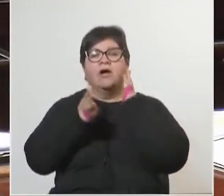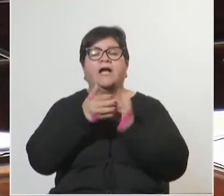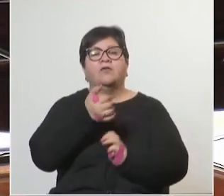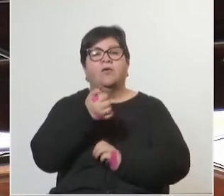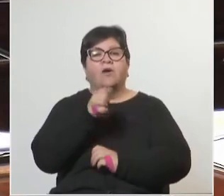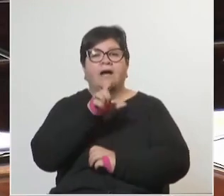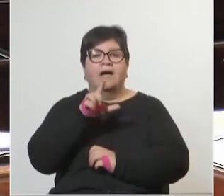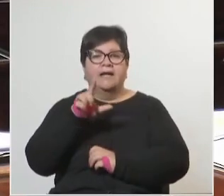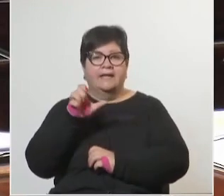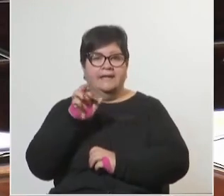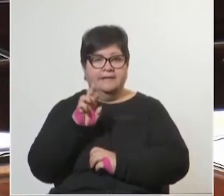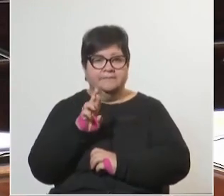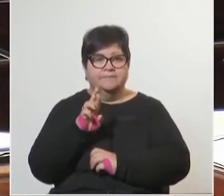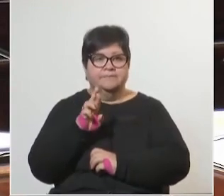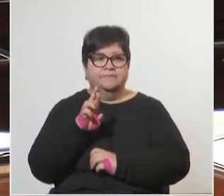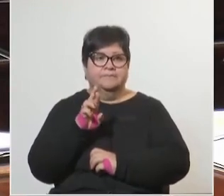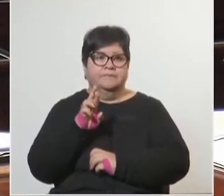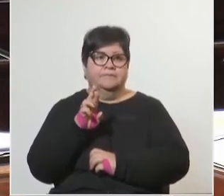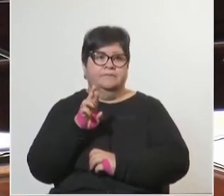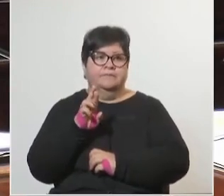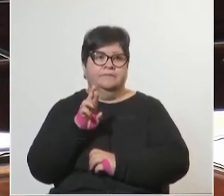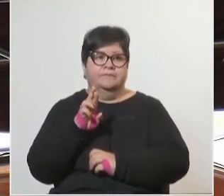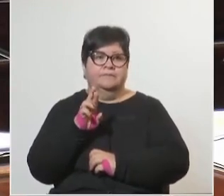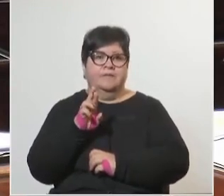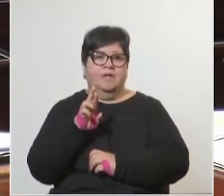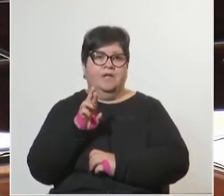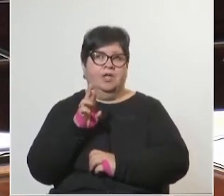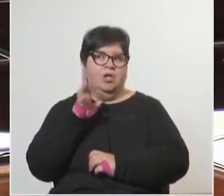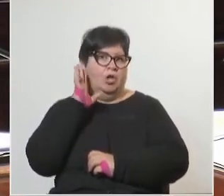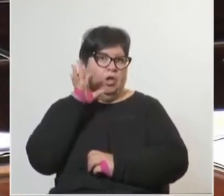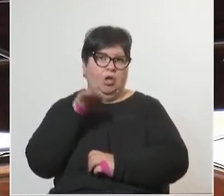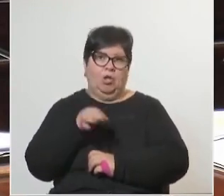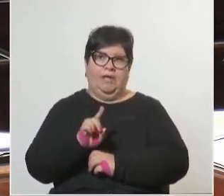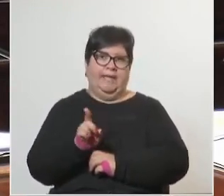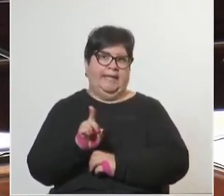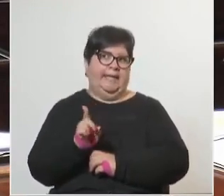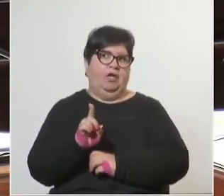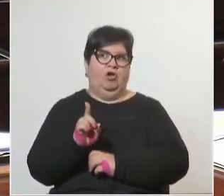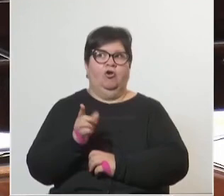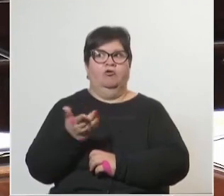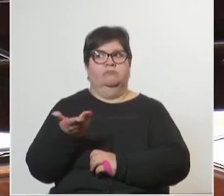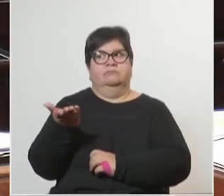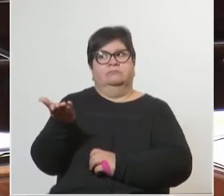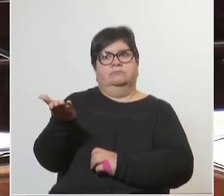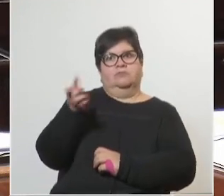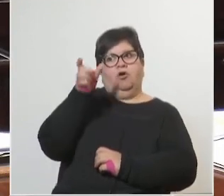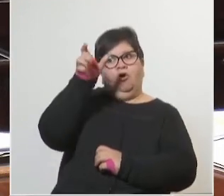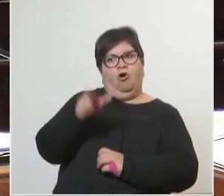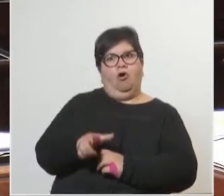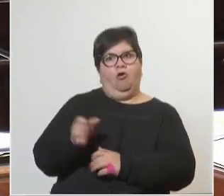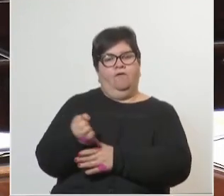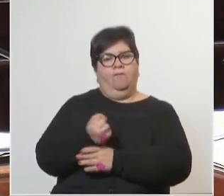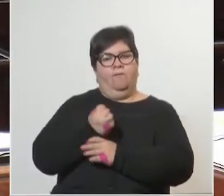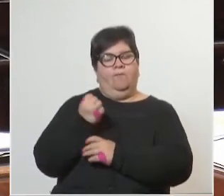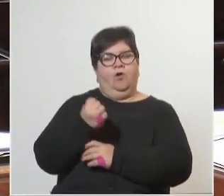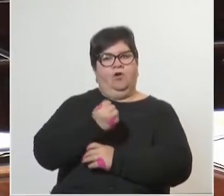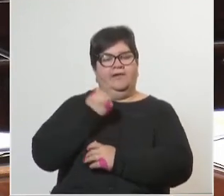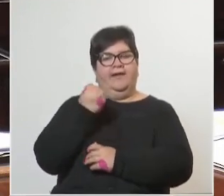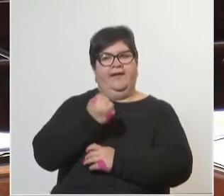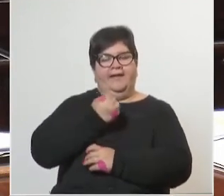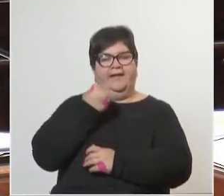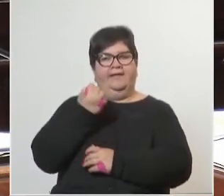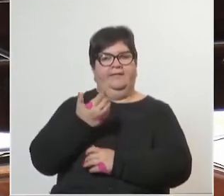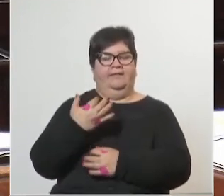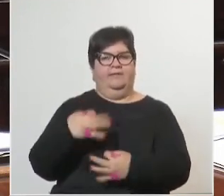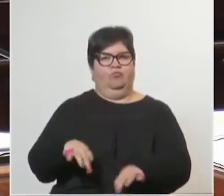vaya a empeñar su prestigio como criminólogo si la